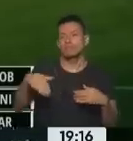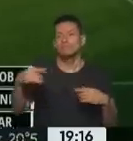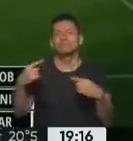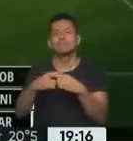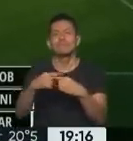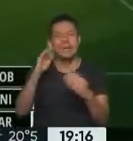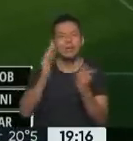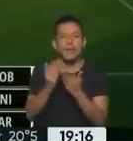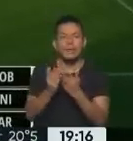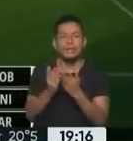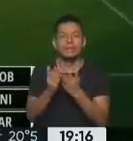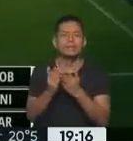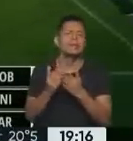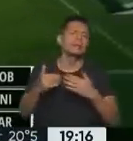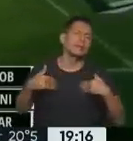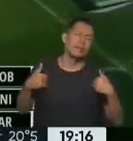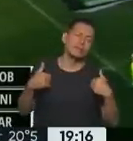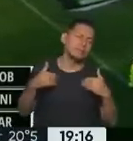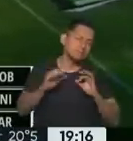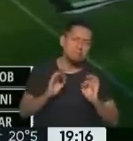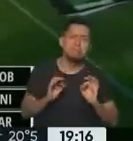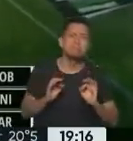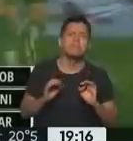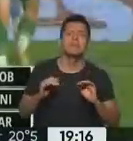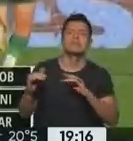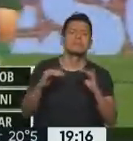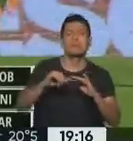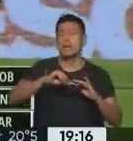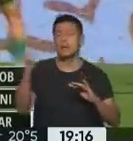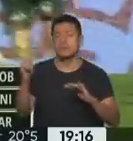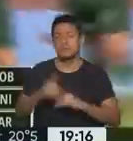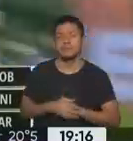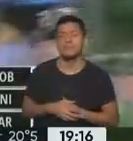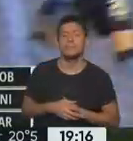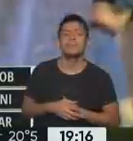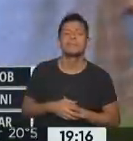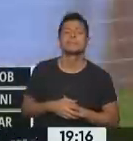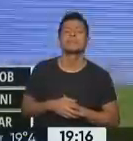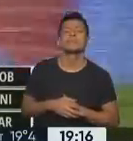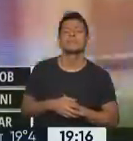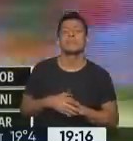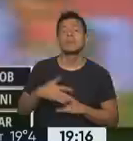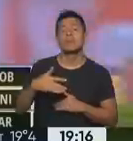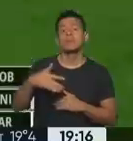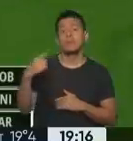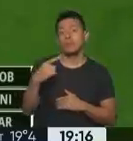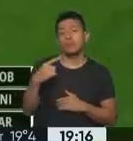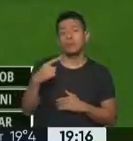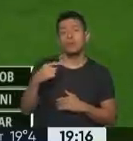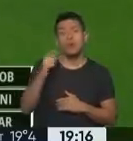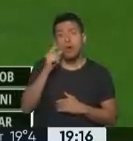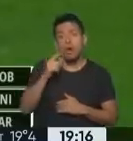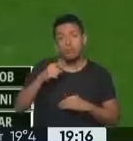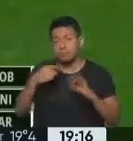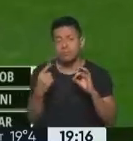hizo absolutamente lo que tenía que hacer, Daniel, claro, porque ganó su partido ante Ñuble, lo perdía a los 3 minutos con gol de Pablo Pérez, después vio la tarjeta roja